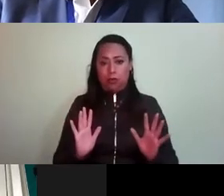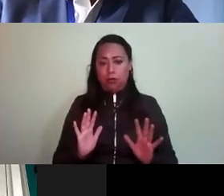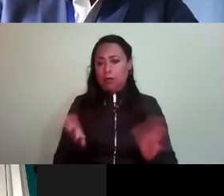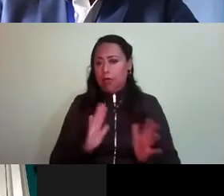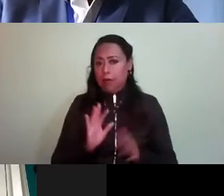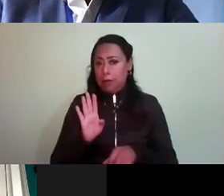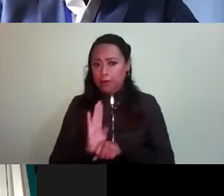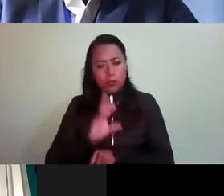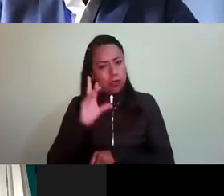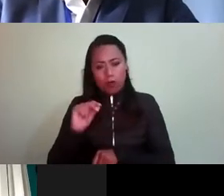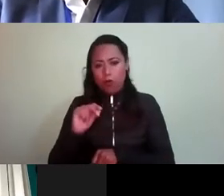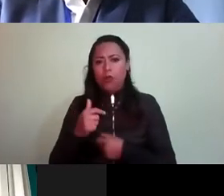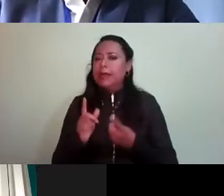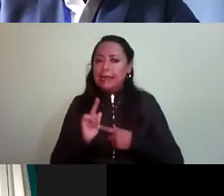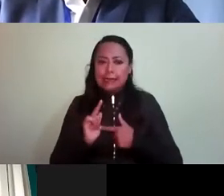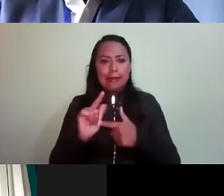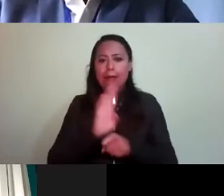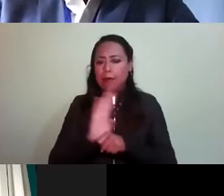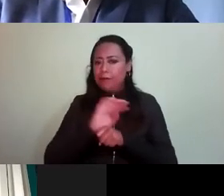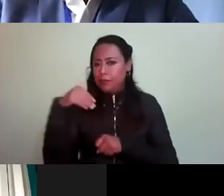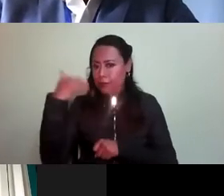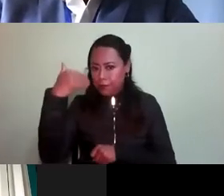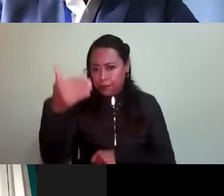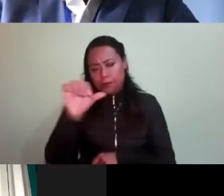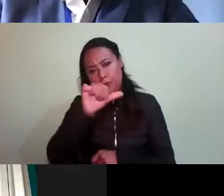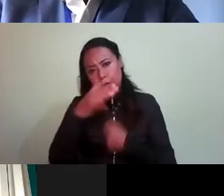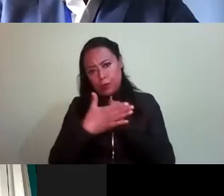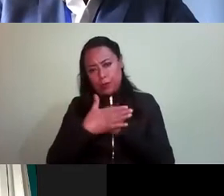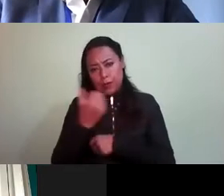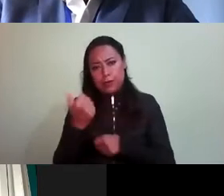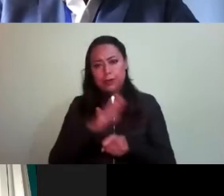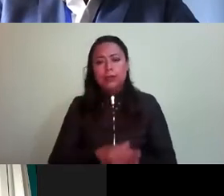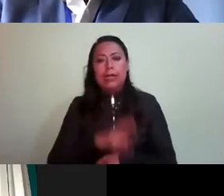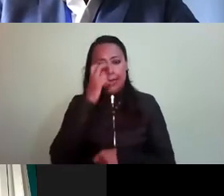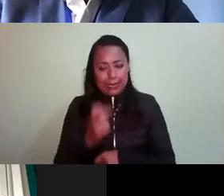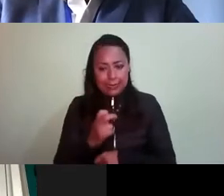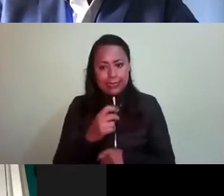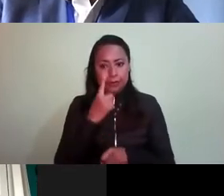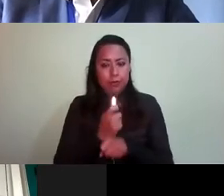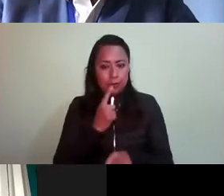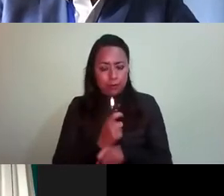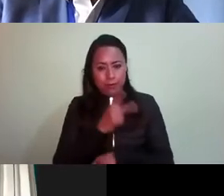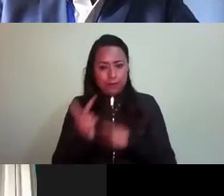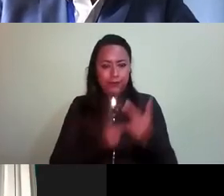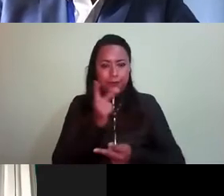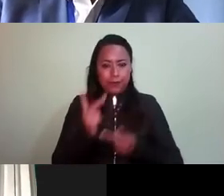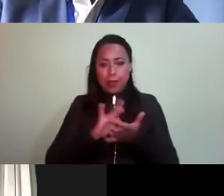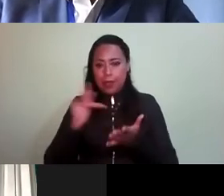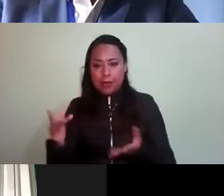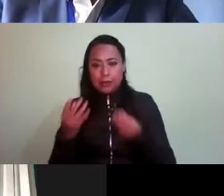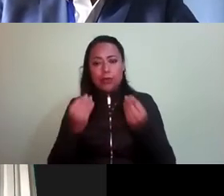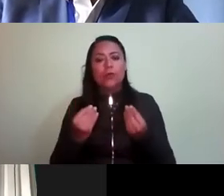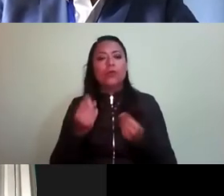las próximas administraciones que vendrán. Esta sería la primera parte de mi intervención. Le agradezco mucho a la presidenta, desde luego,